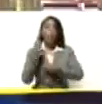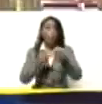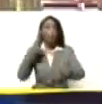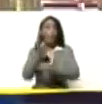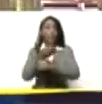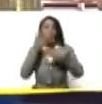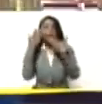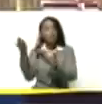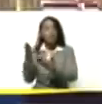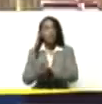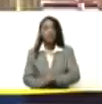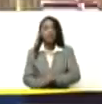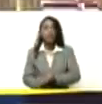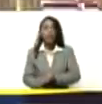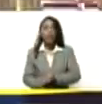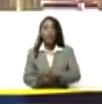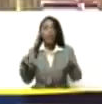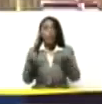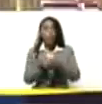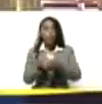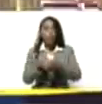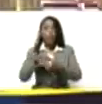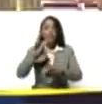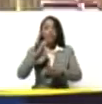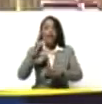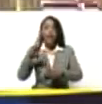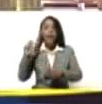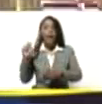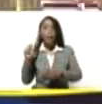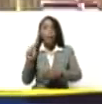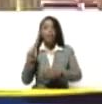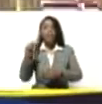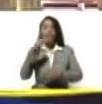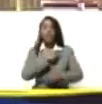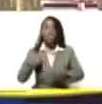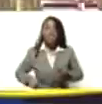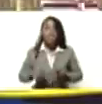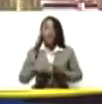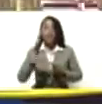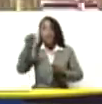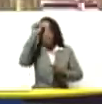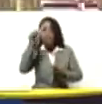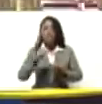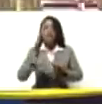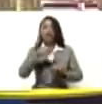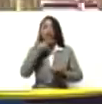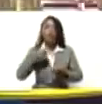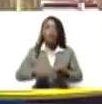las cumbres de la china de la india de la rusia